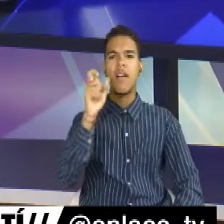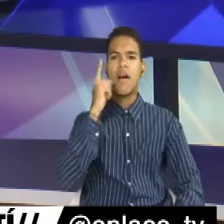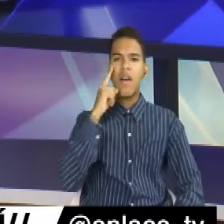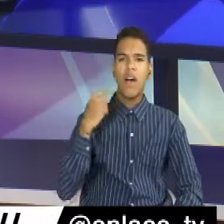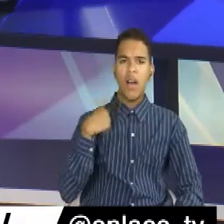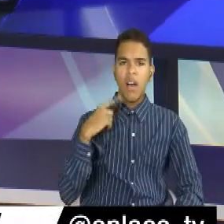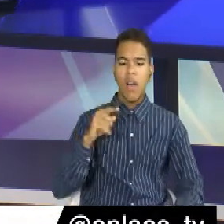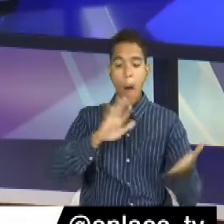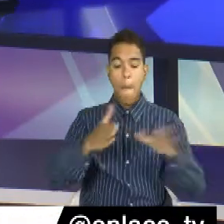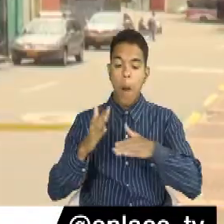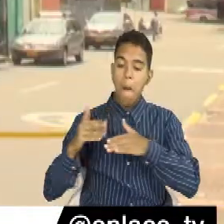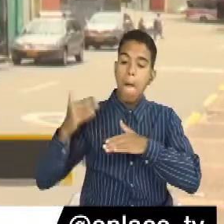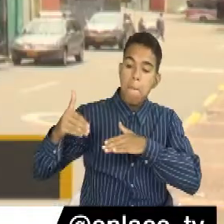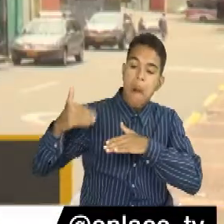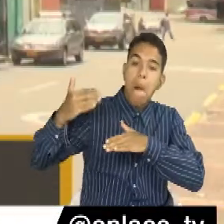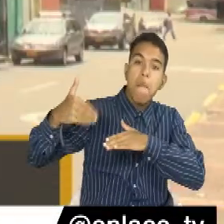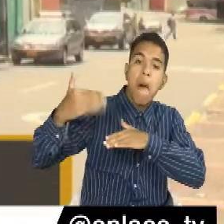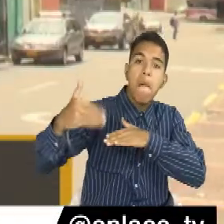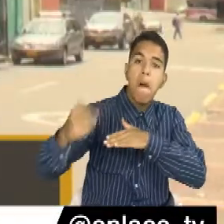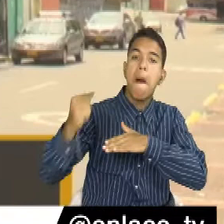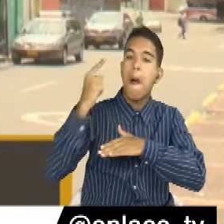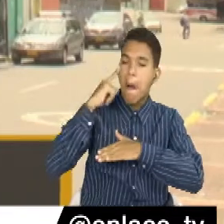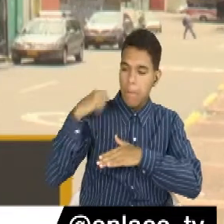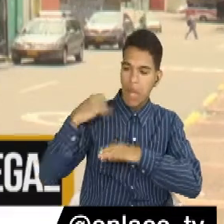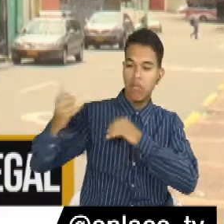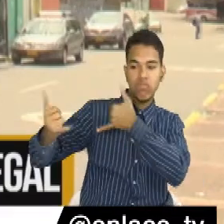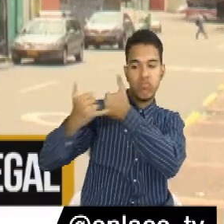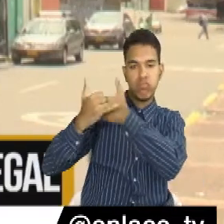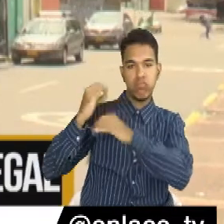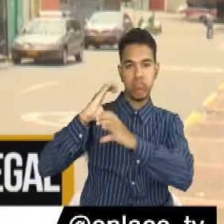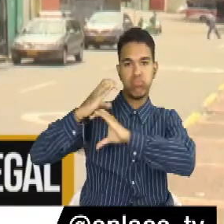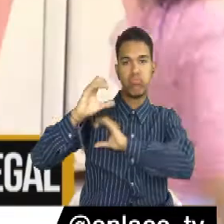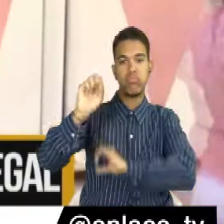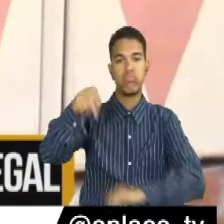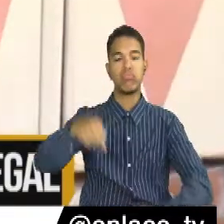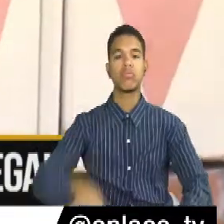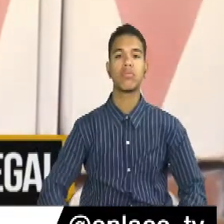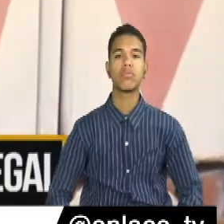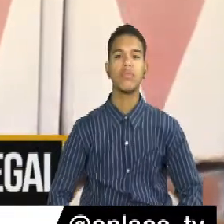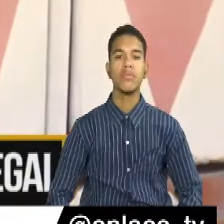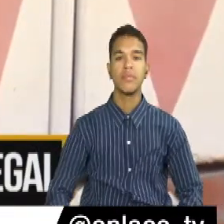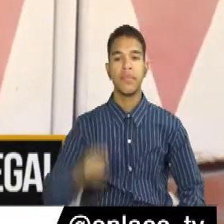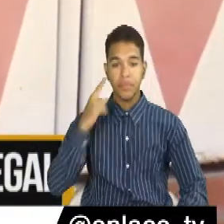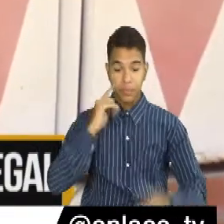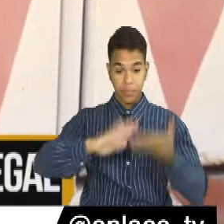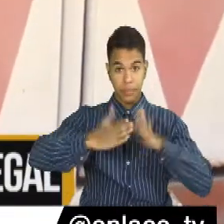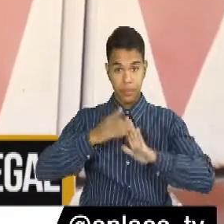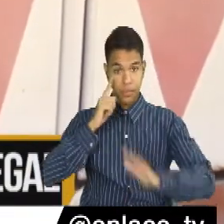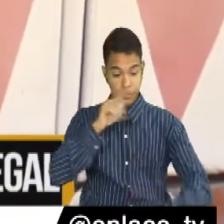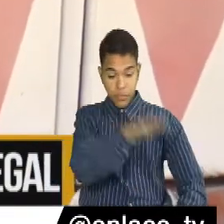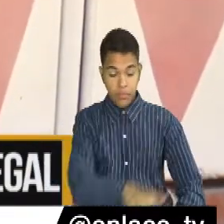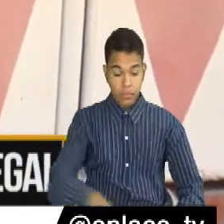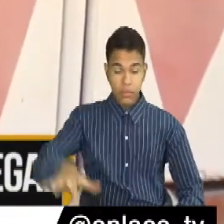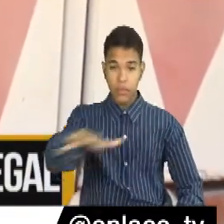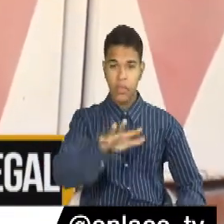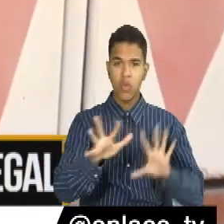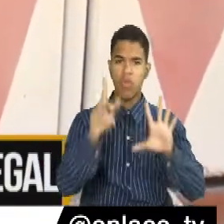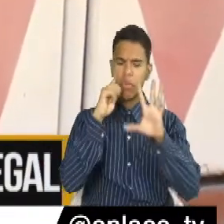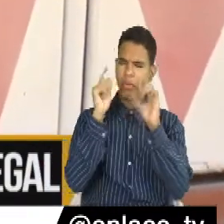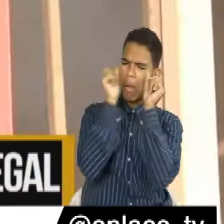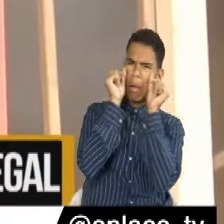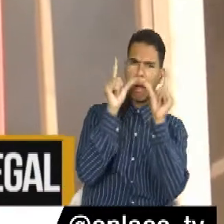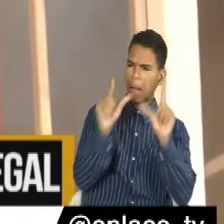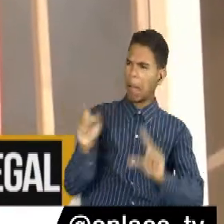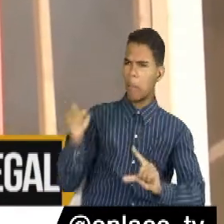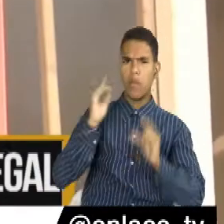hecho. El pasado miércoles, hacia el mediodía, la comunidad de ese sector ubicado en la Comuna 1 de la ciudad se mostró sorprendida porque el cuerpo